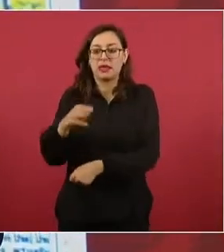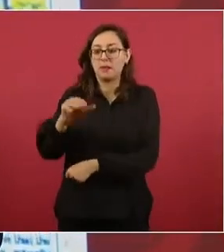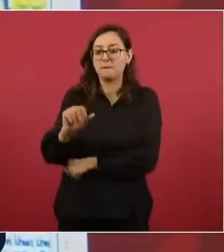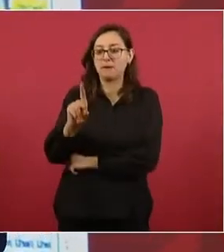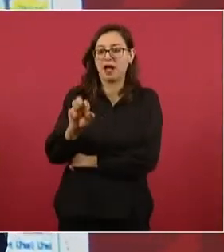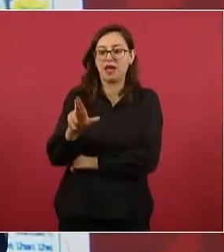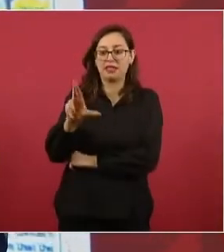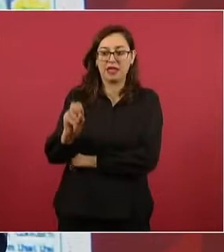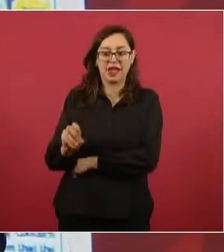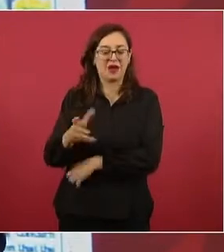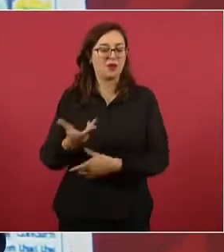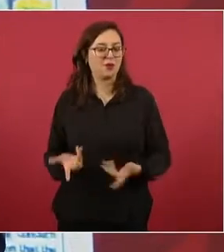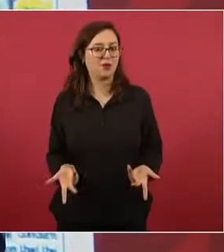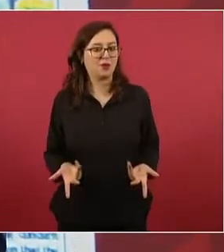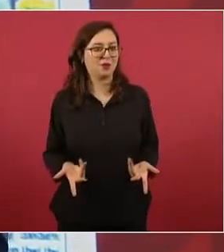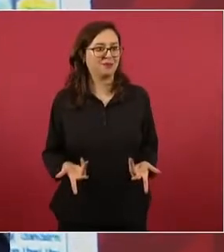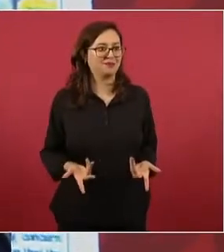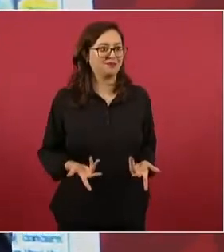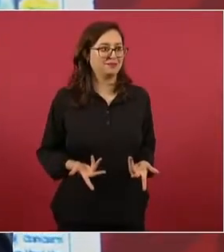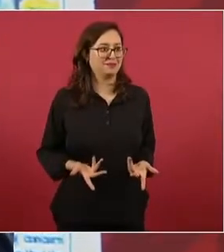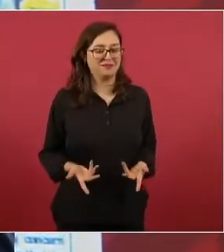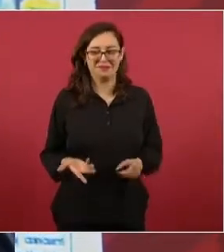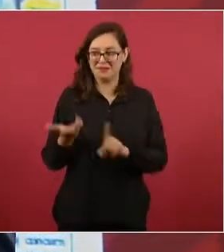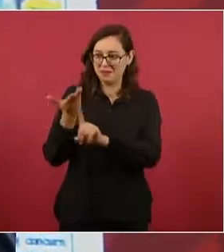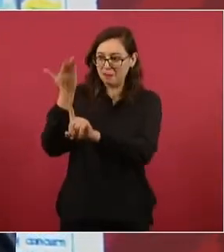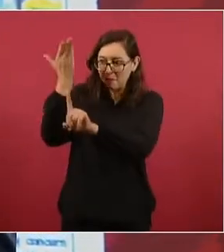nuestro apóstol de la democracia.